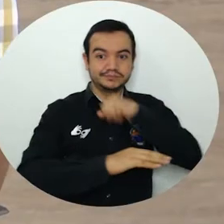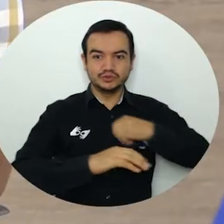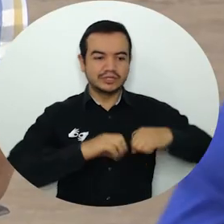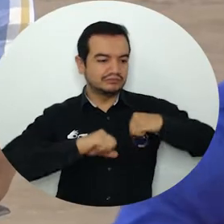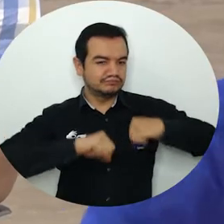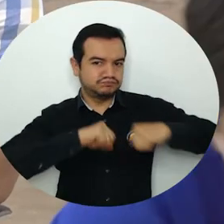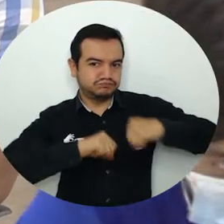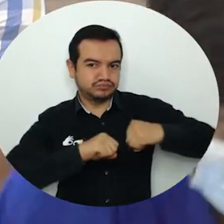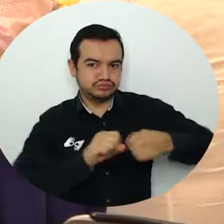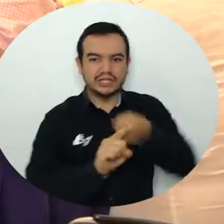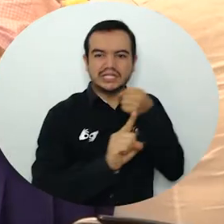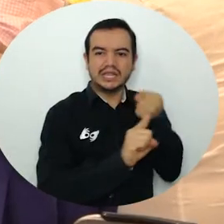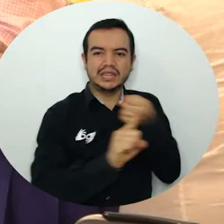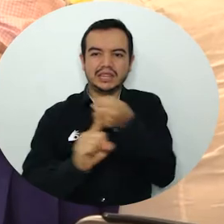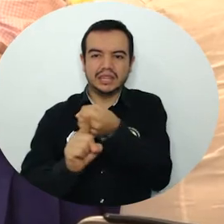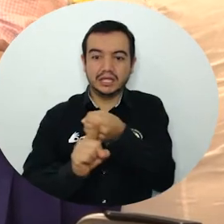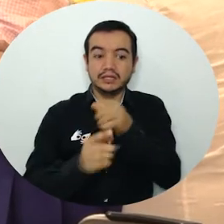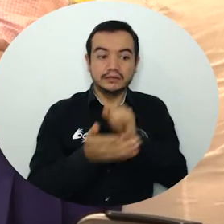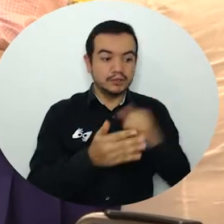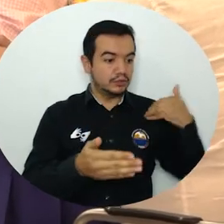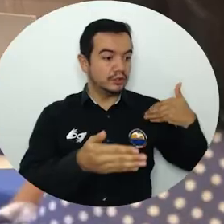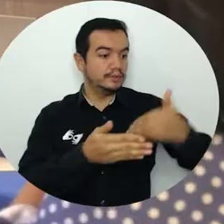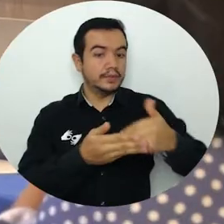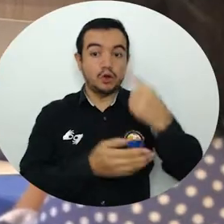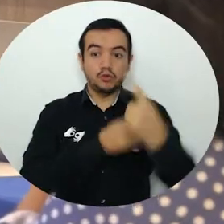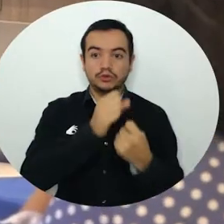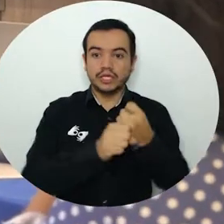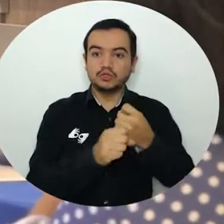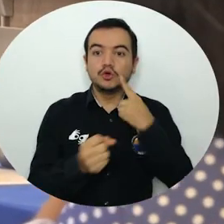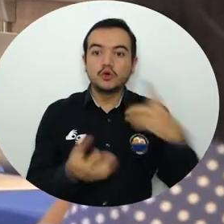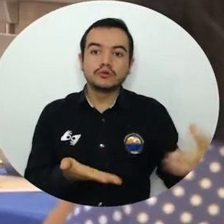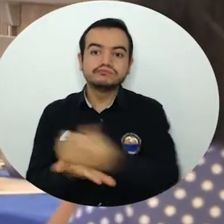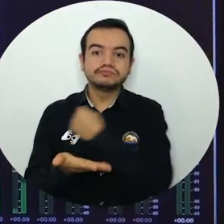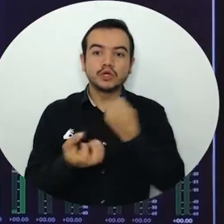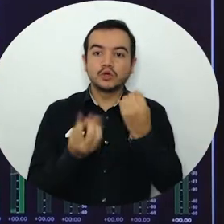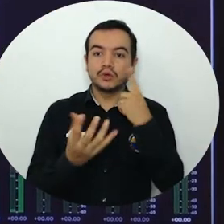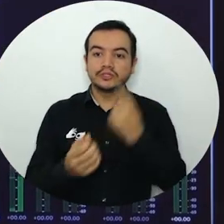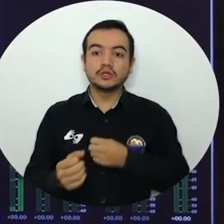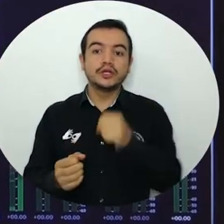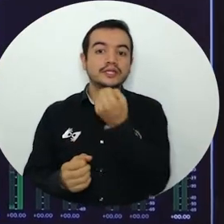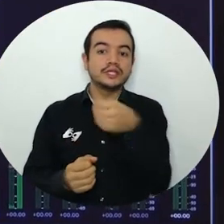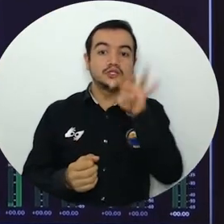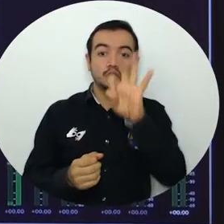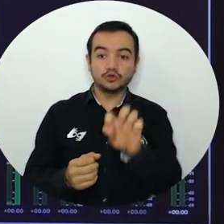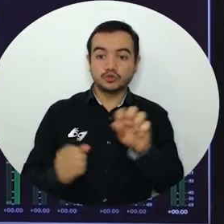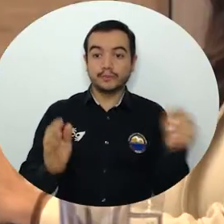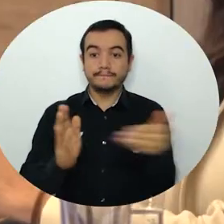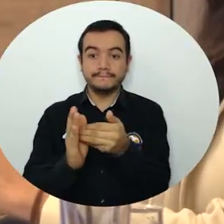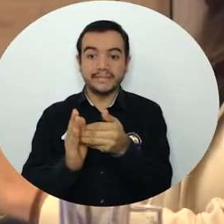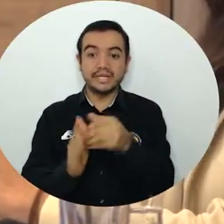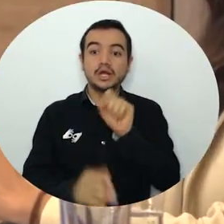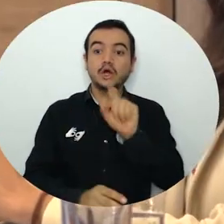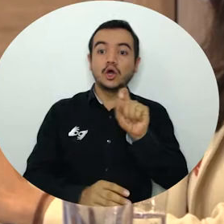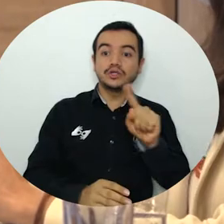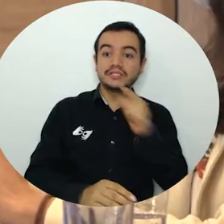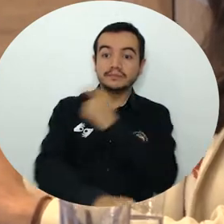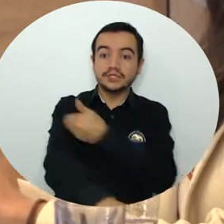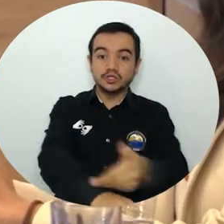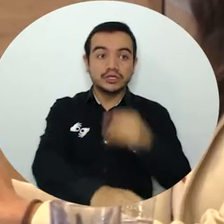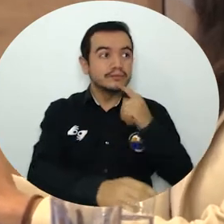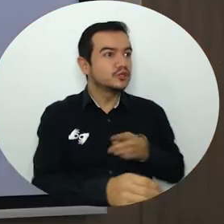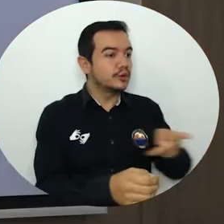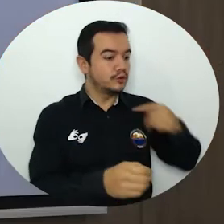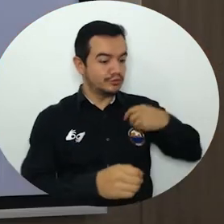Salazar durante el último año dio como resultado 18.011 millones de pesos de alivios económicos con aportes propios y